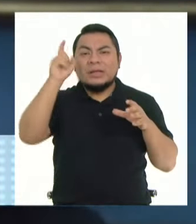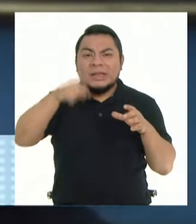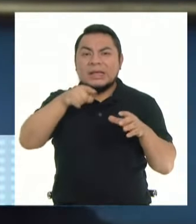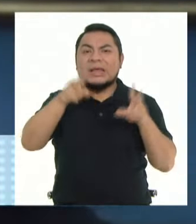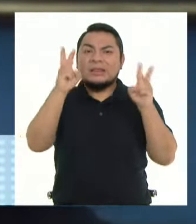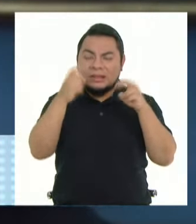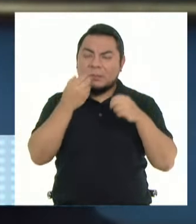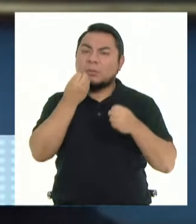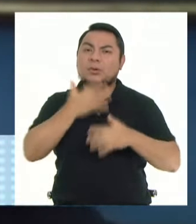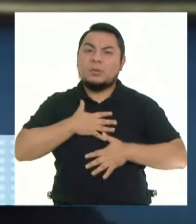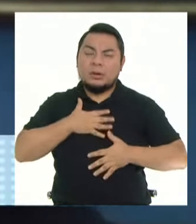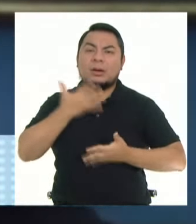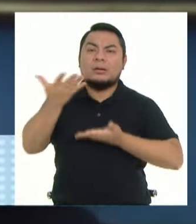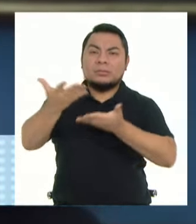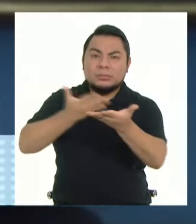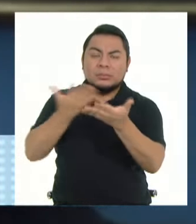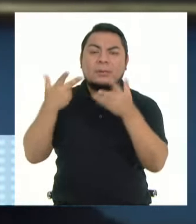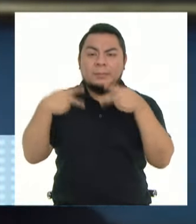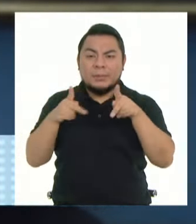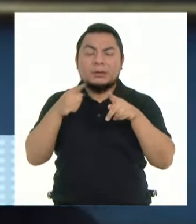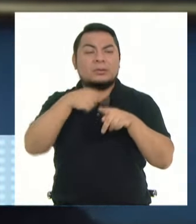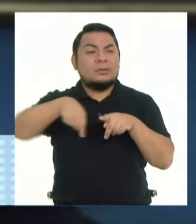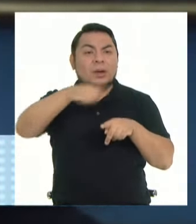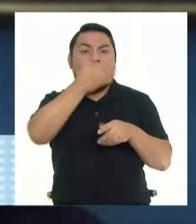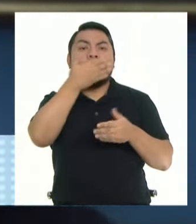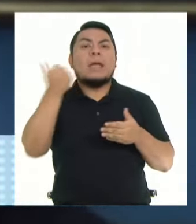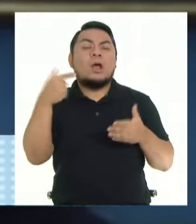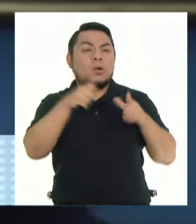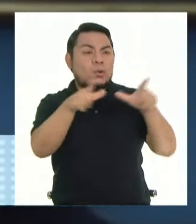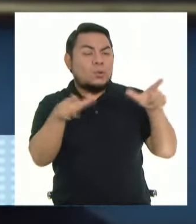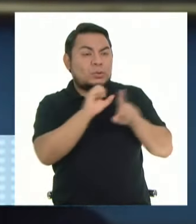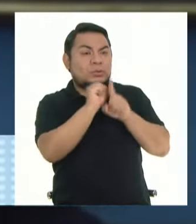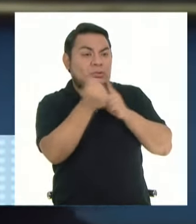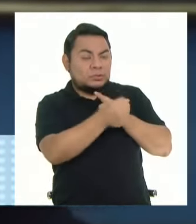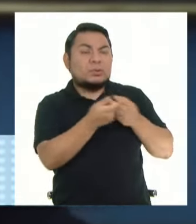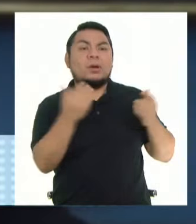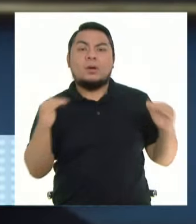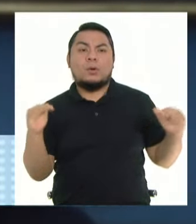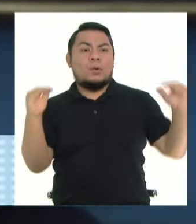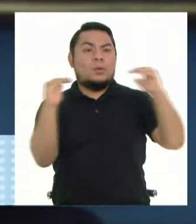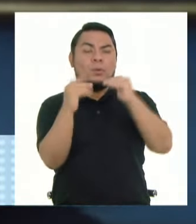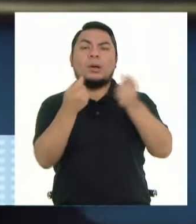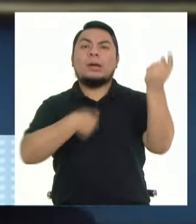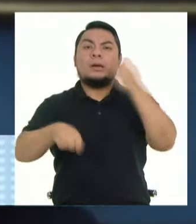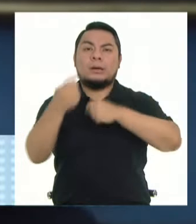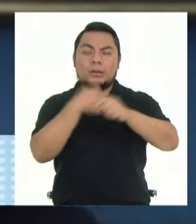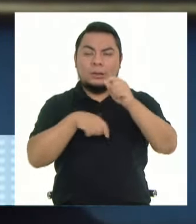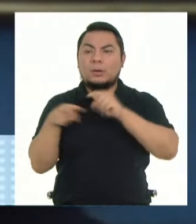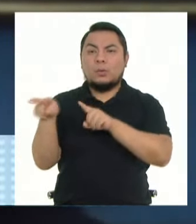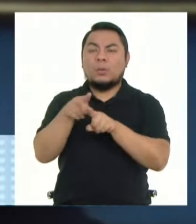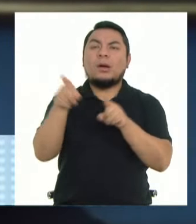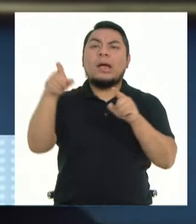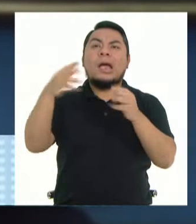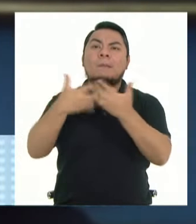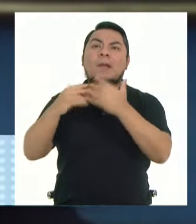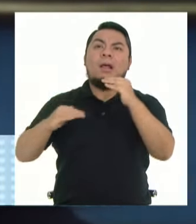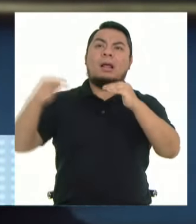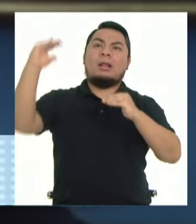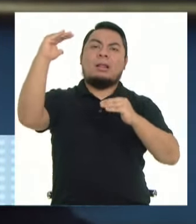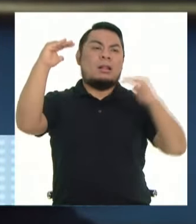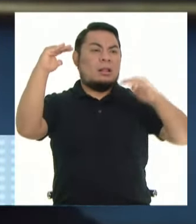tema amigable, que le permita generar mejores condiciones de inocuidad, ciertamente, pero a partir de los